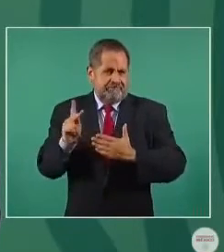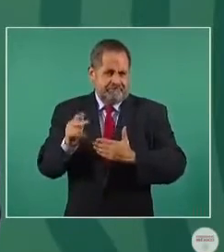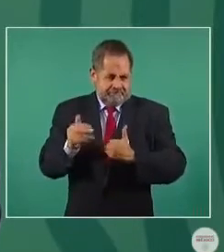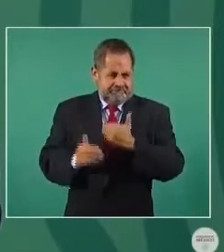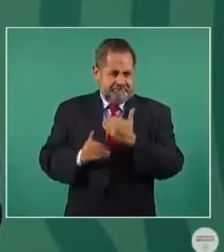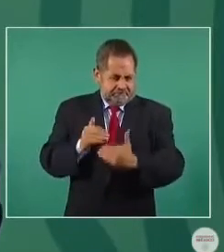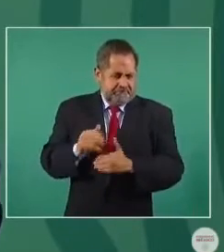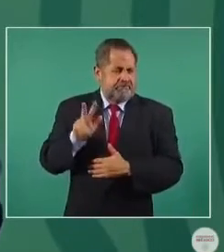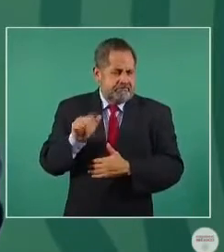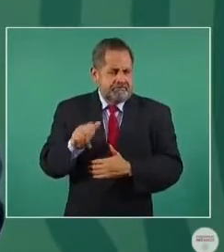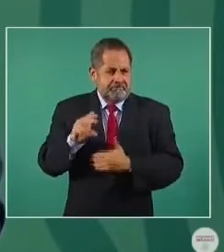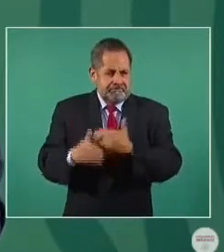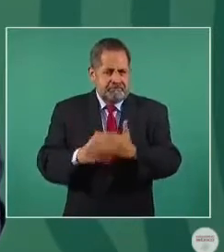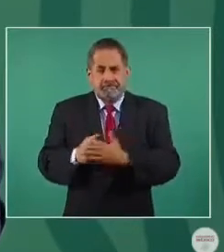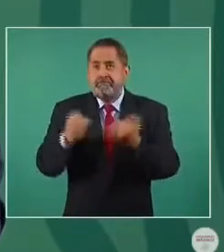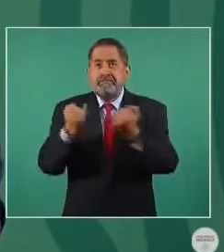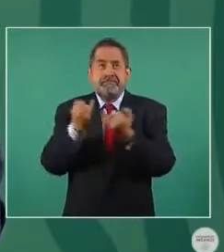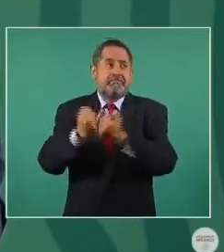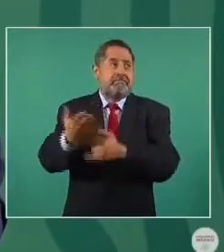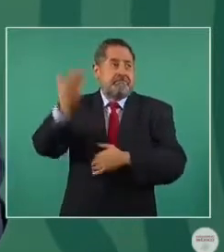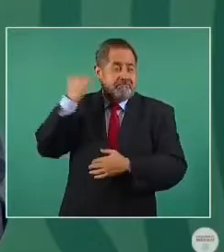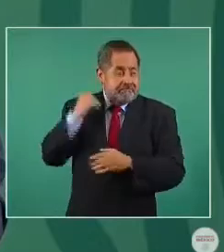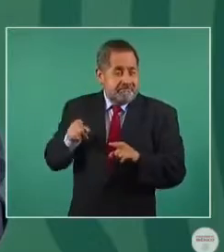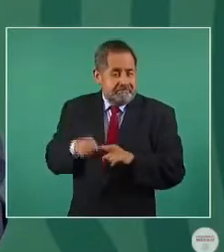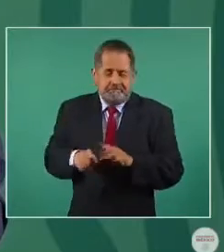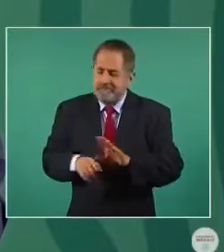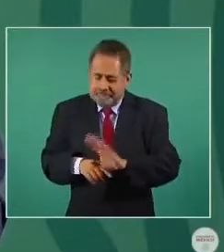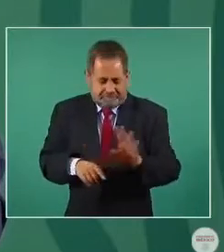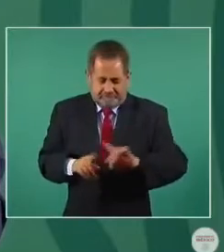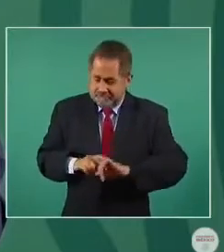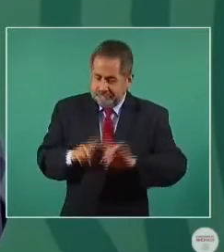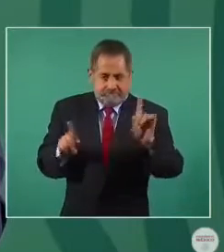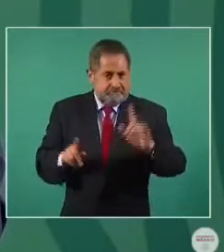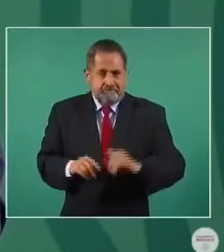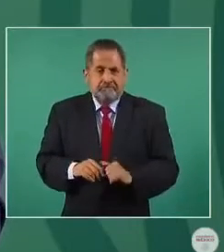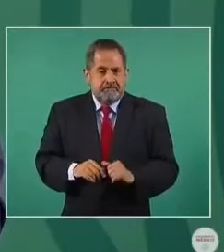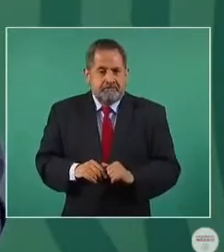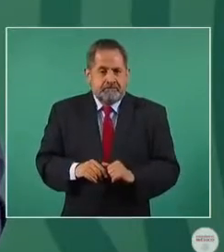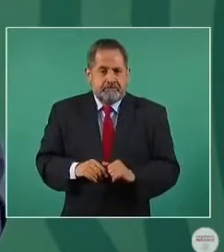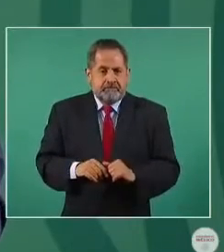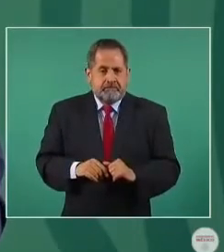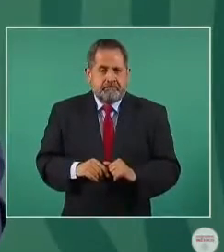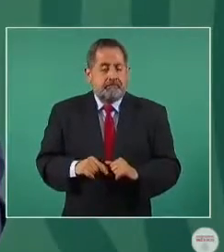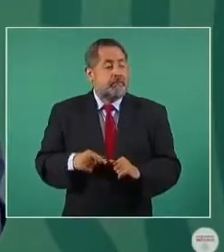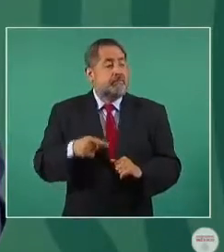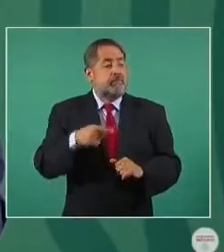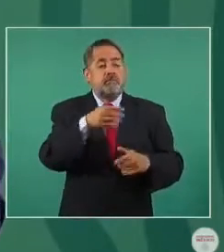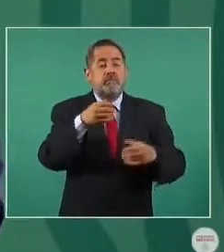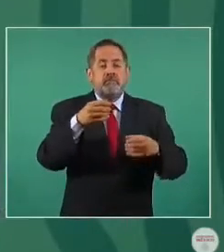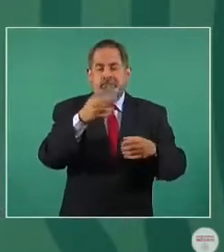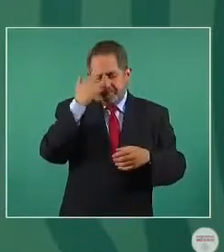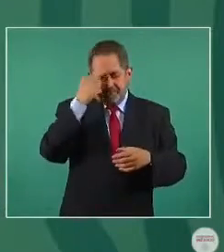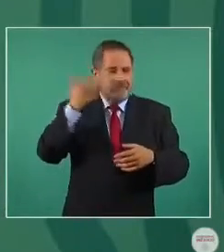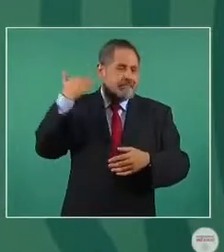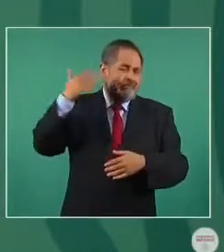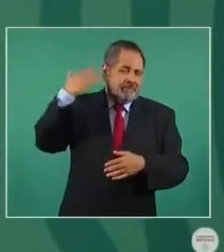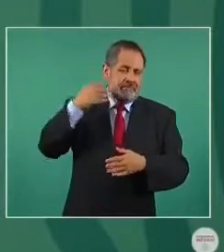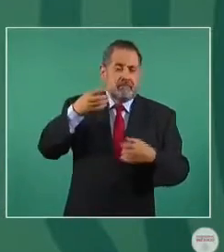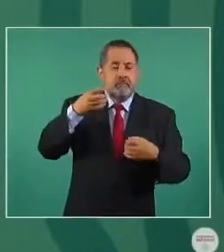Ya no es lo mismo que antes. No es que ya un juez dejó en libertad